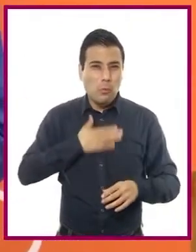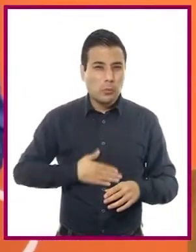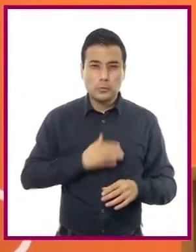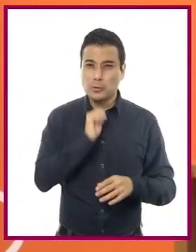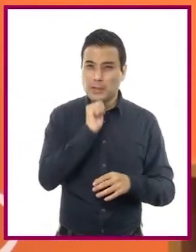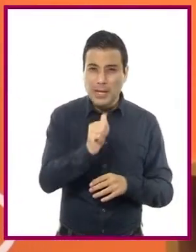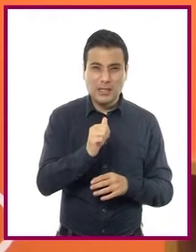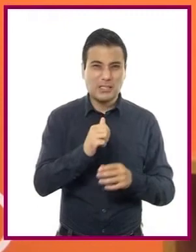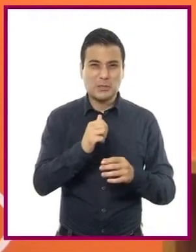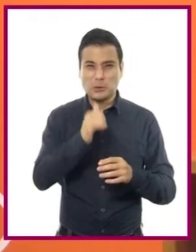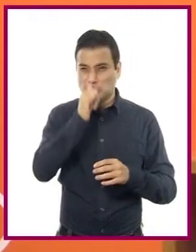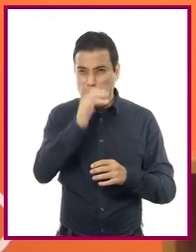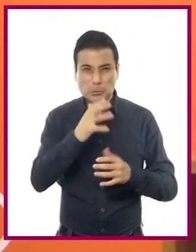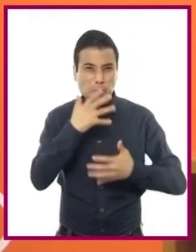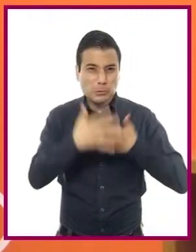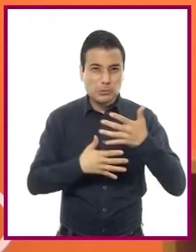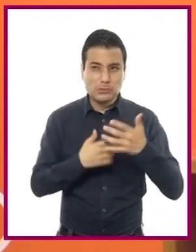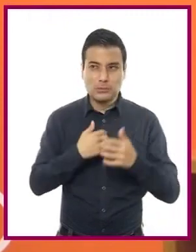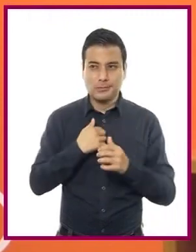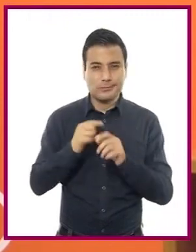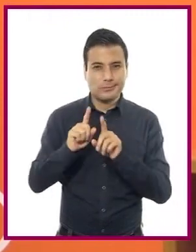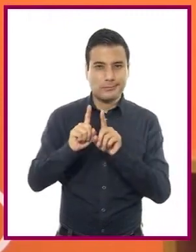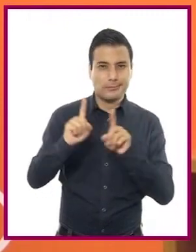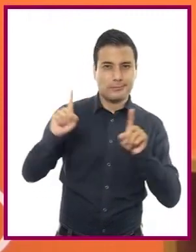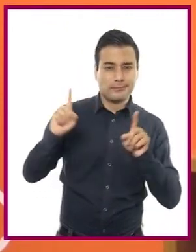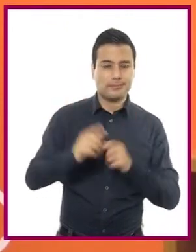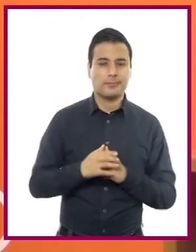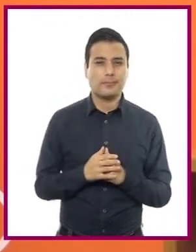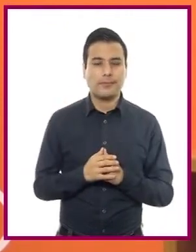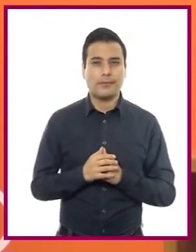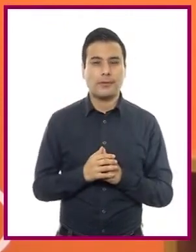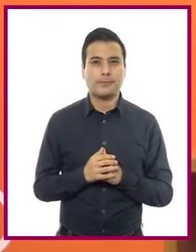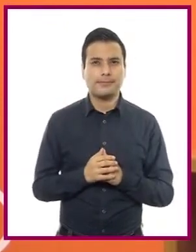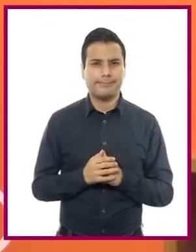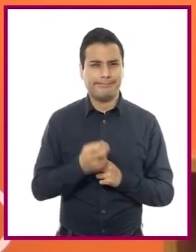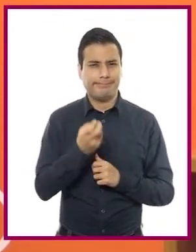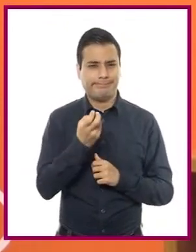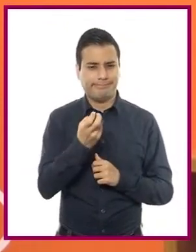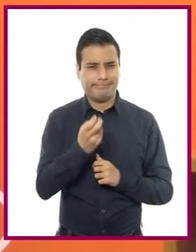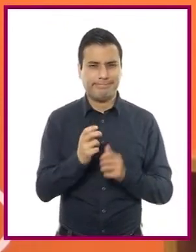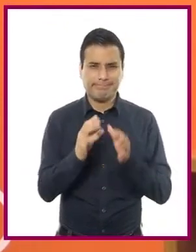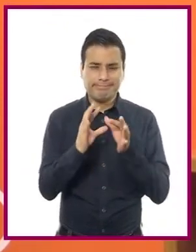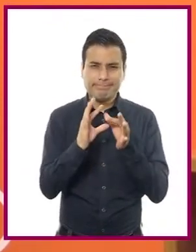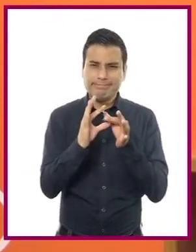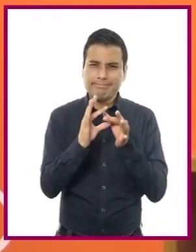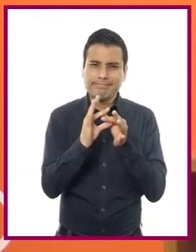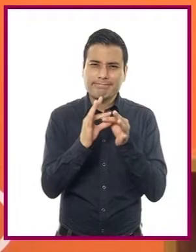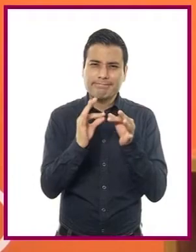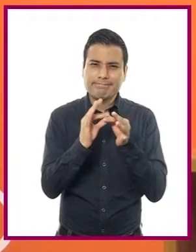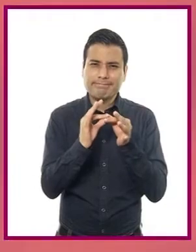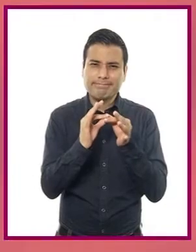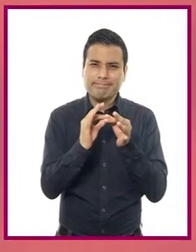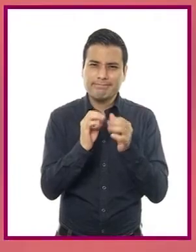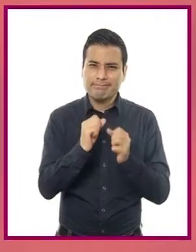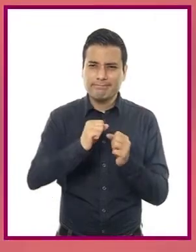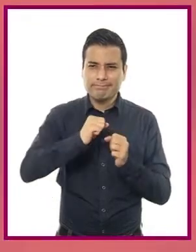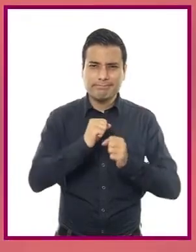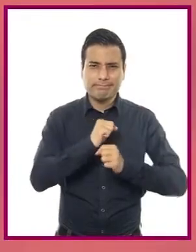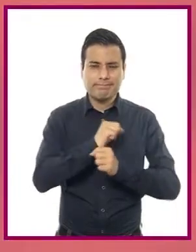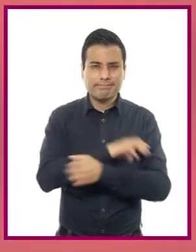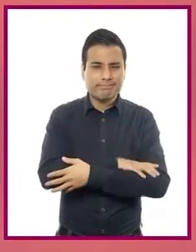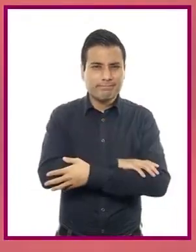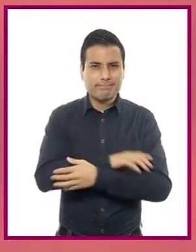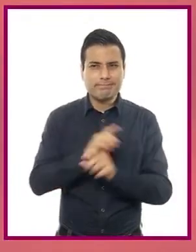violenta, te alejarás de ella. ¿A qué crees que se refiere con la expresión codo a codo?